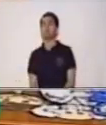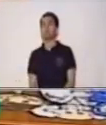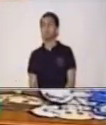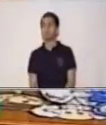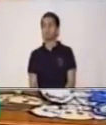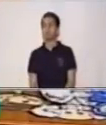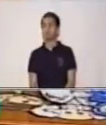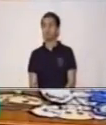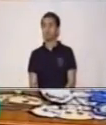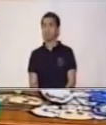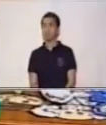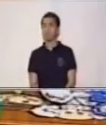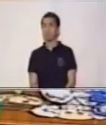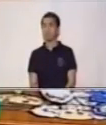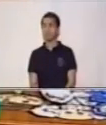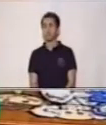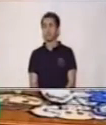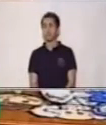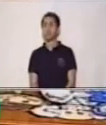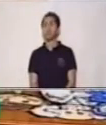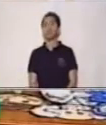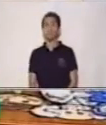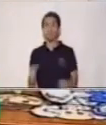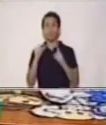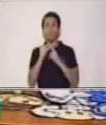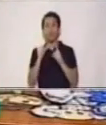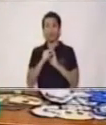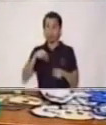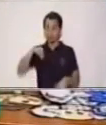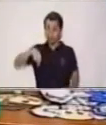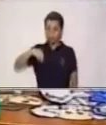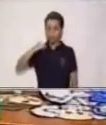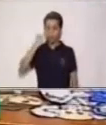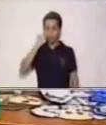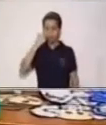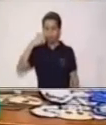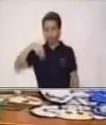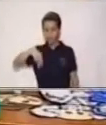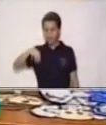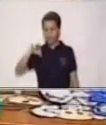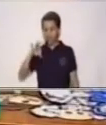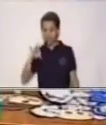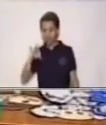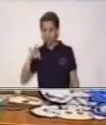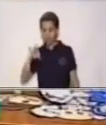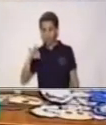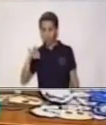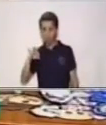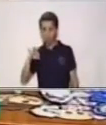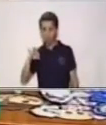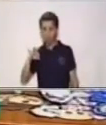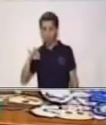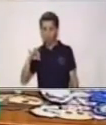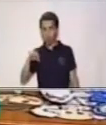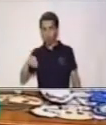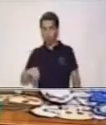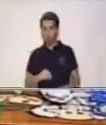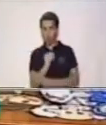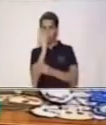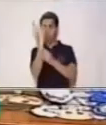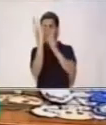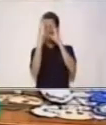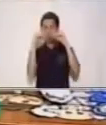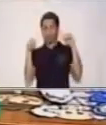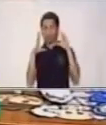formar la palabra pi. Entonces, nos damos cuenta que las palabras forman